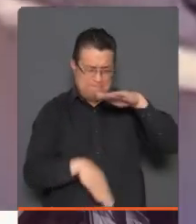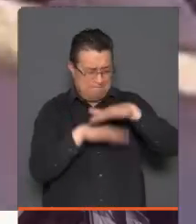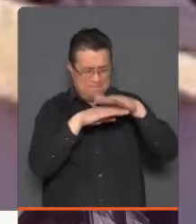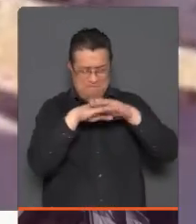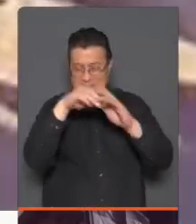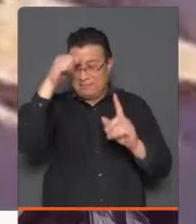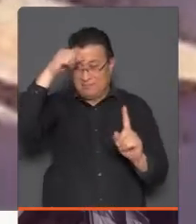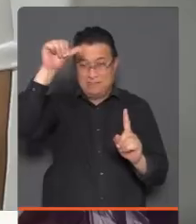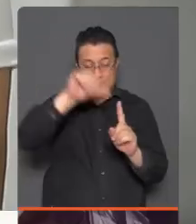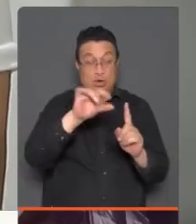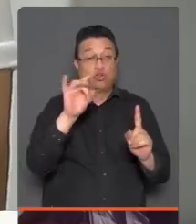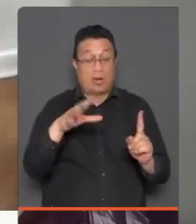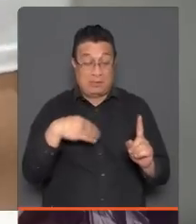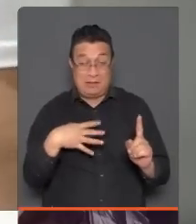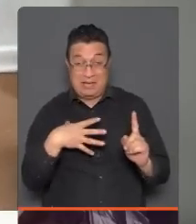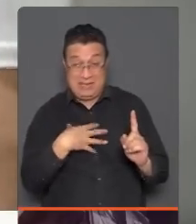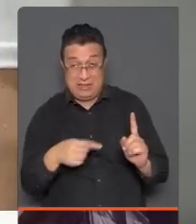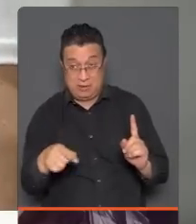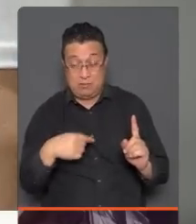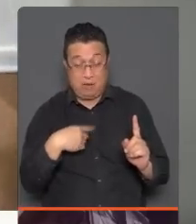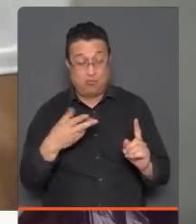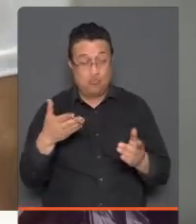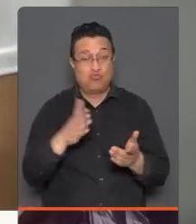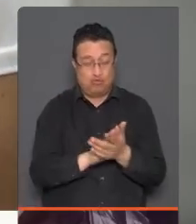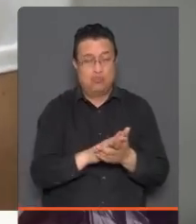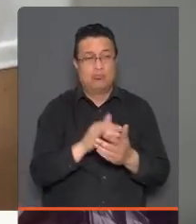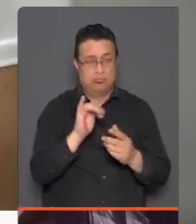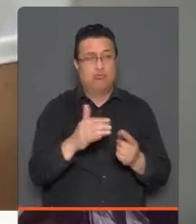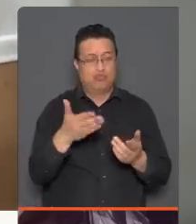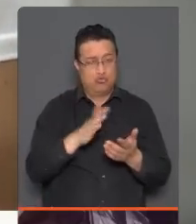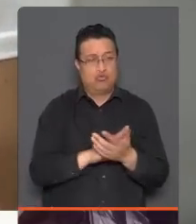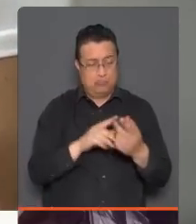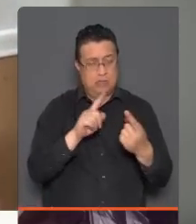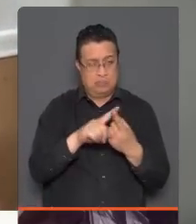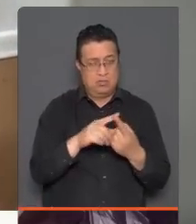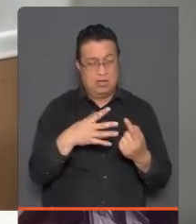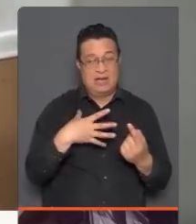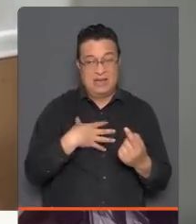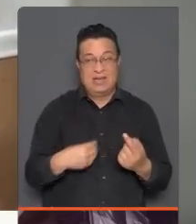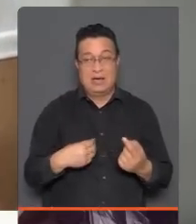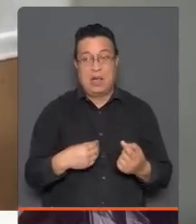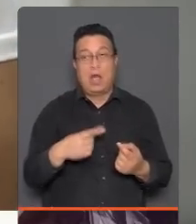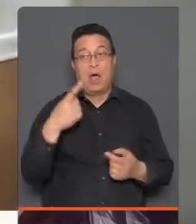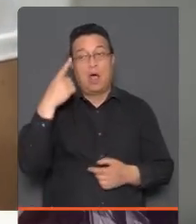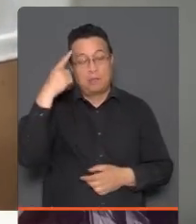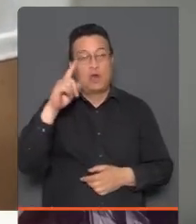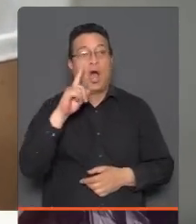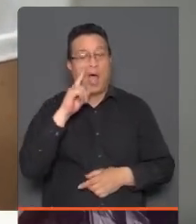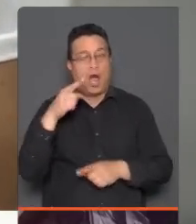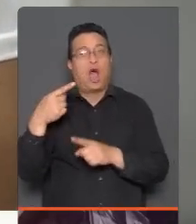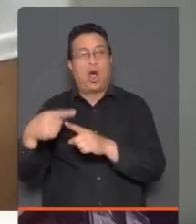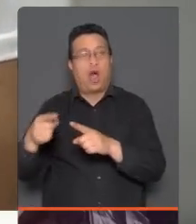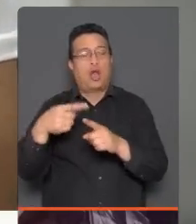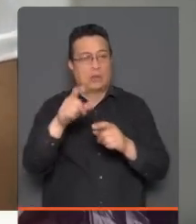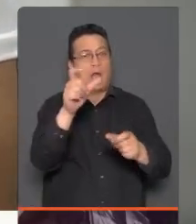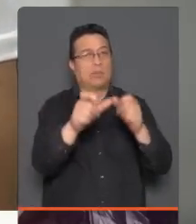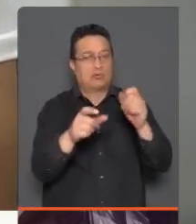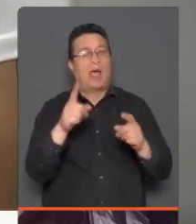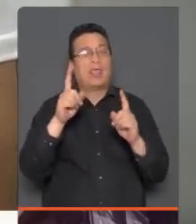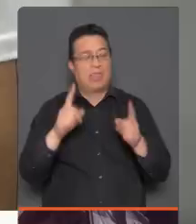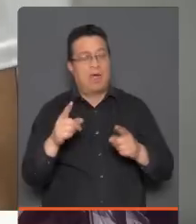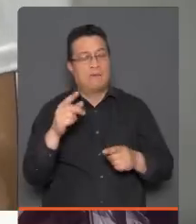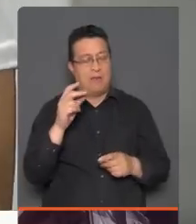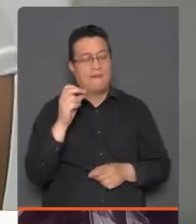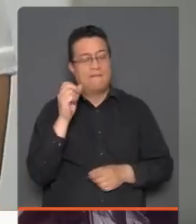solamente mi hija. Mi hija perdió la vida, sí, la perdió, pero hay otras personas que tienen que vivir